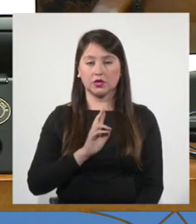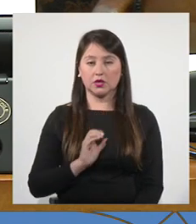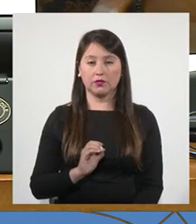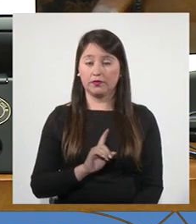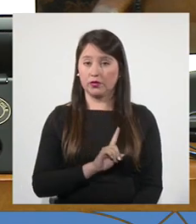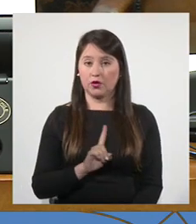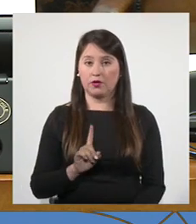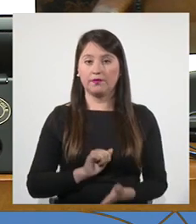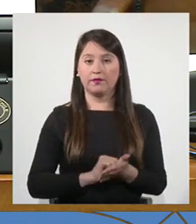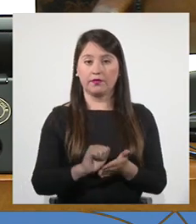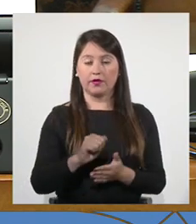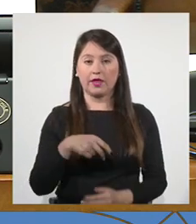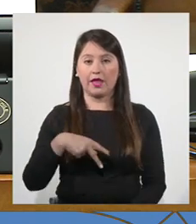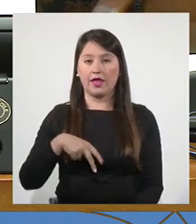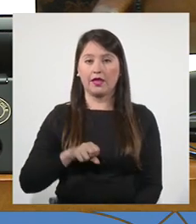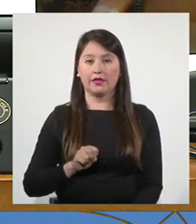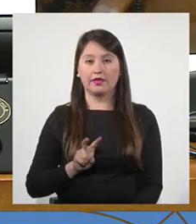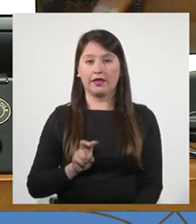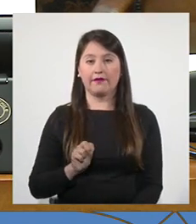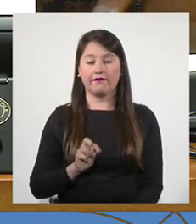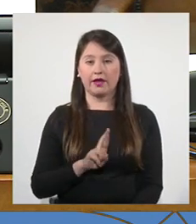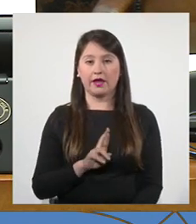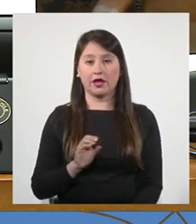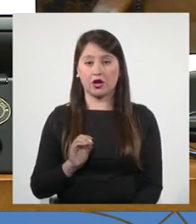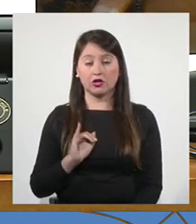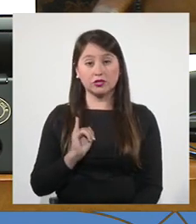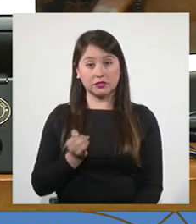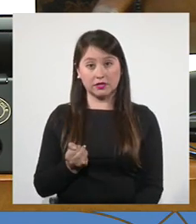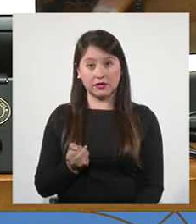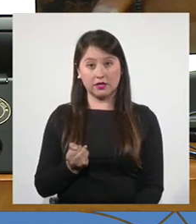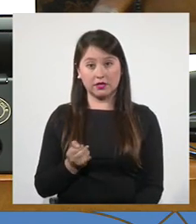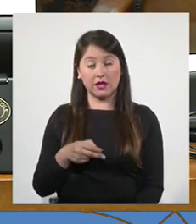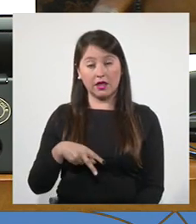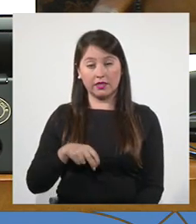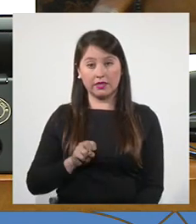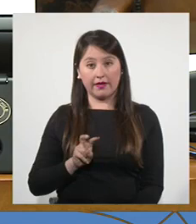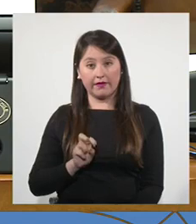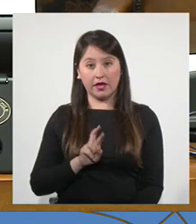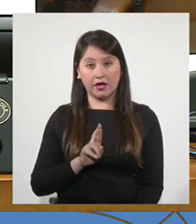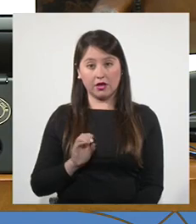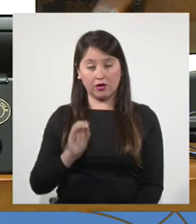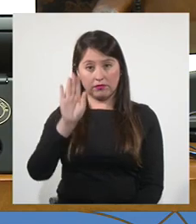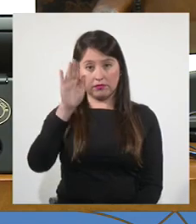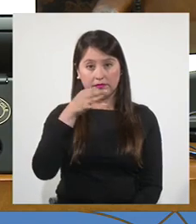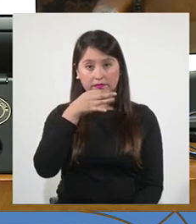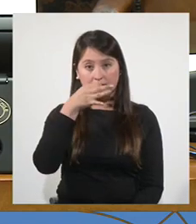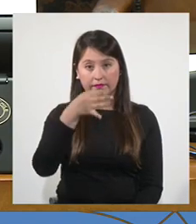No. Senador Navarro. Sí. Senador Navarro tiene la palabra.